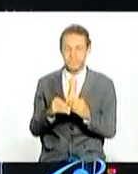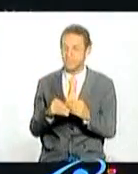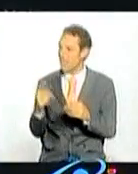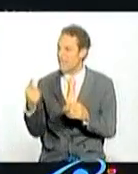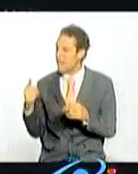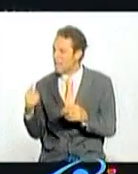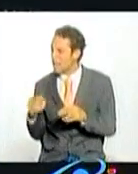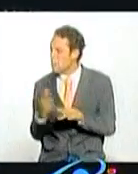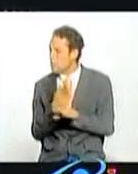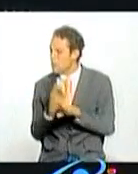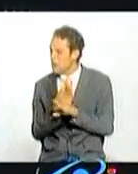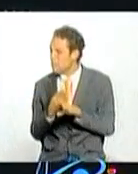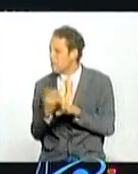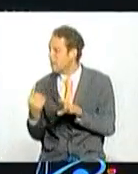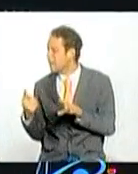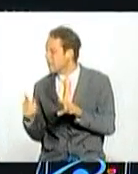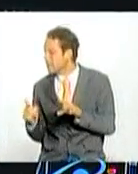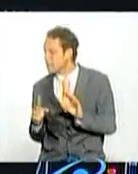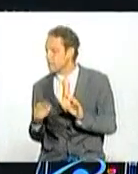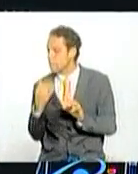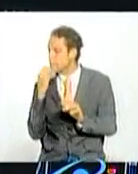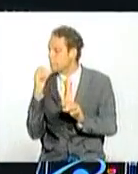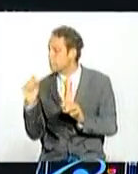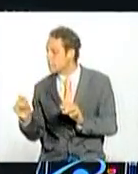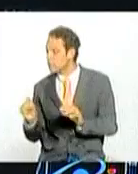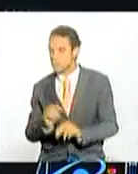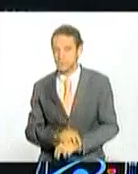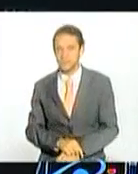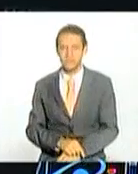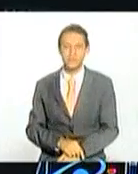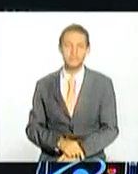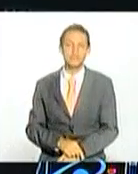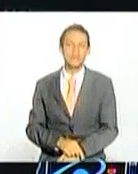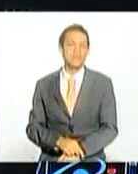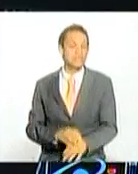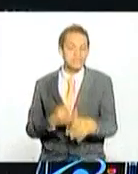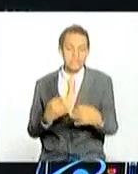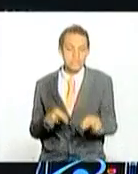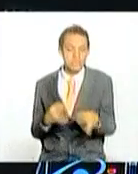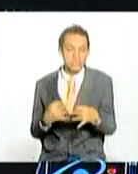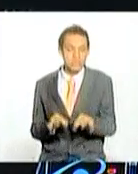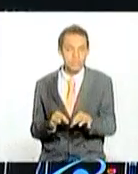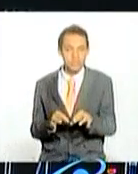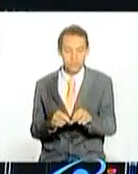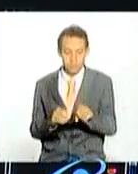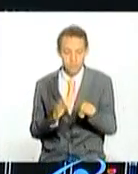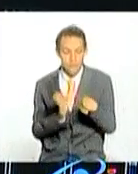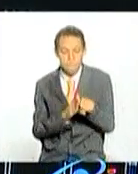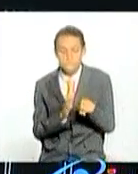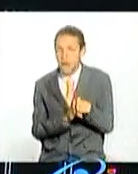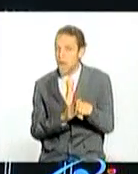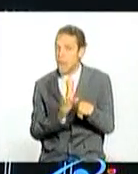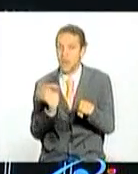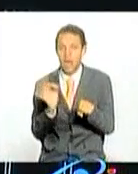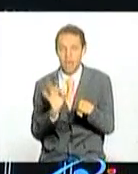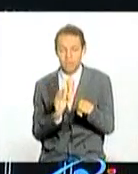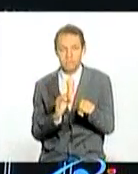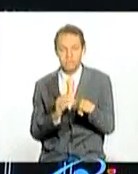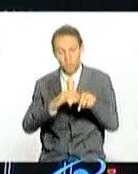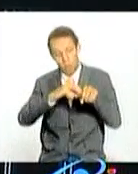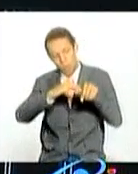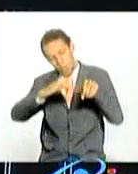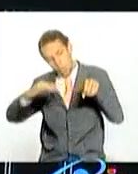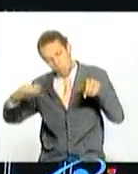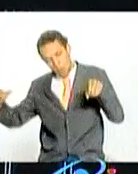Mauricio? Sí, la patología de las arterias es básicamente que no estén obstruidas, que no hayan placas de